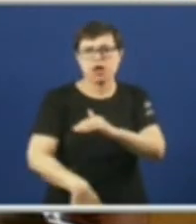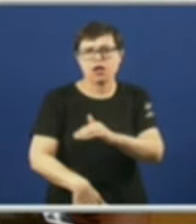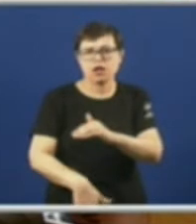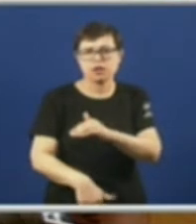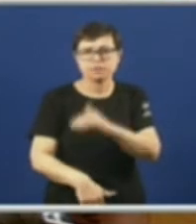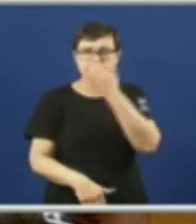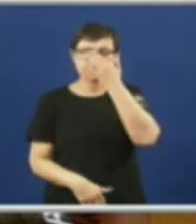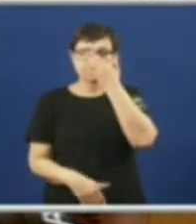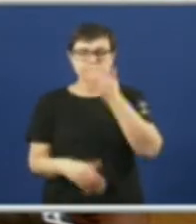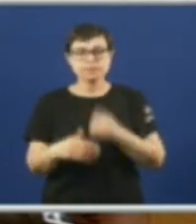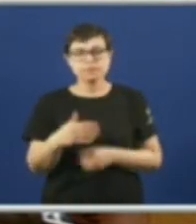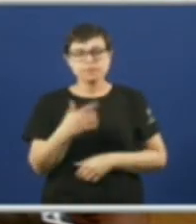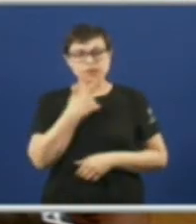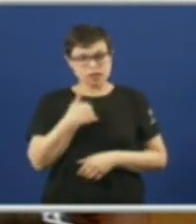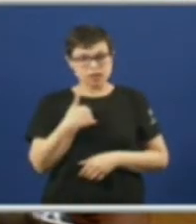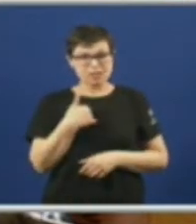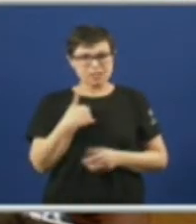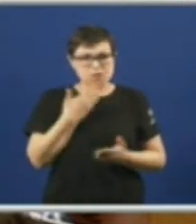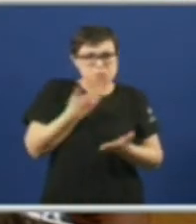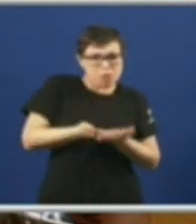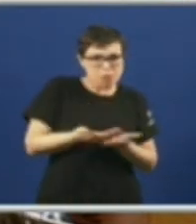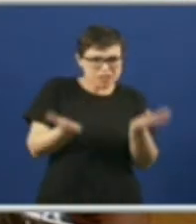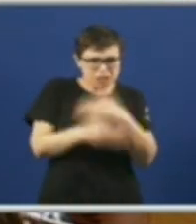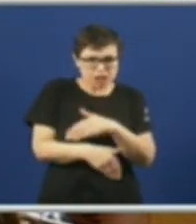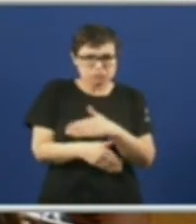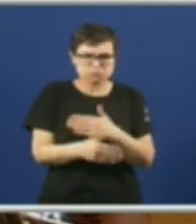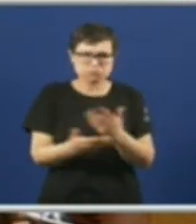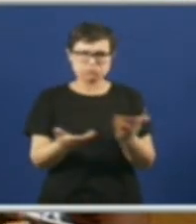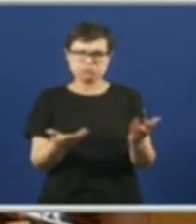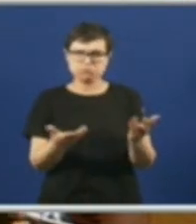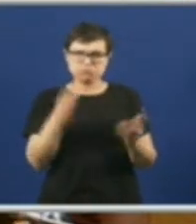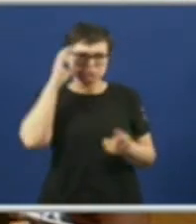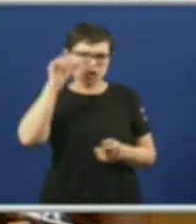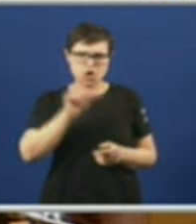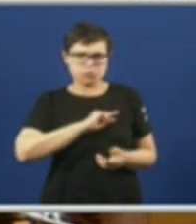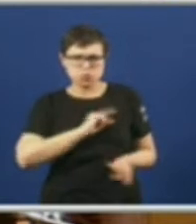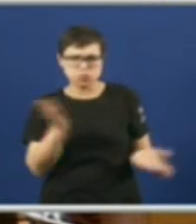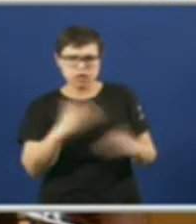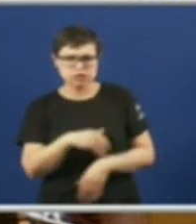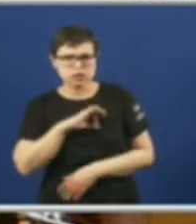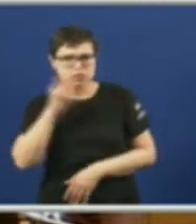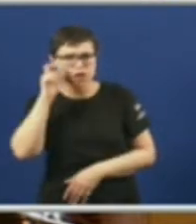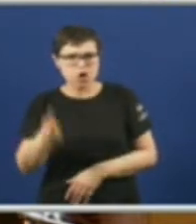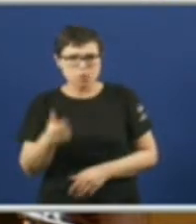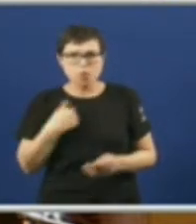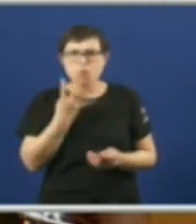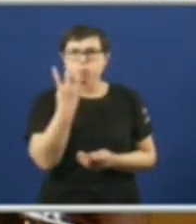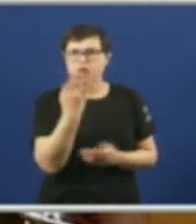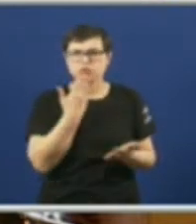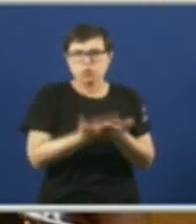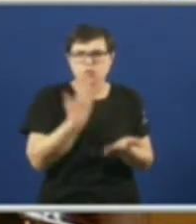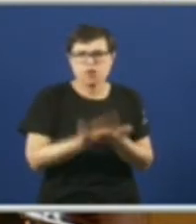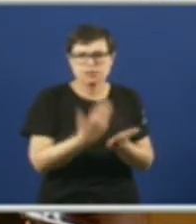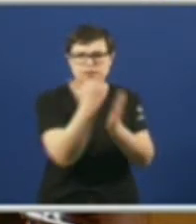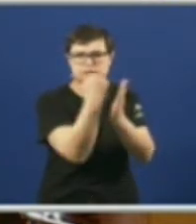vostede que eu non lle fixera propostas. En fin, entendo que non escoita, señor Feijóo, porque lle fixen 4 propostas